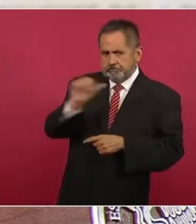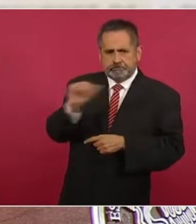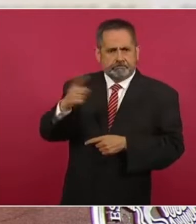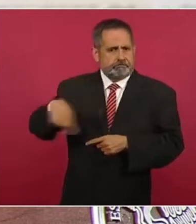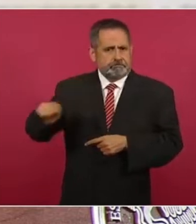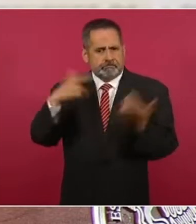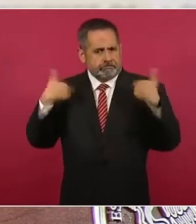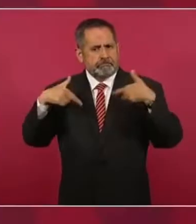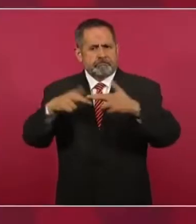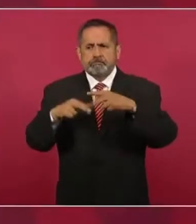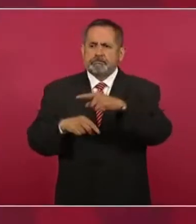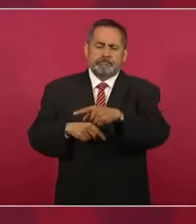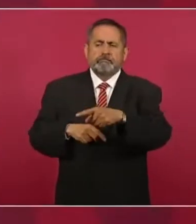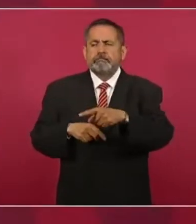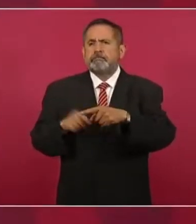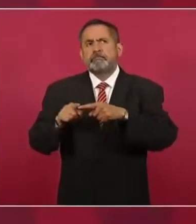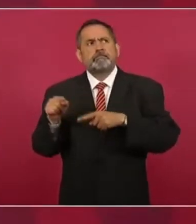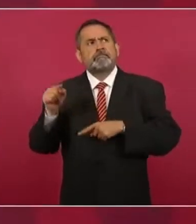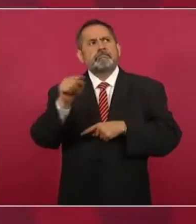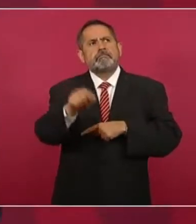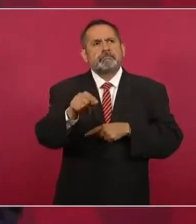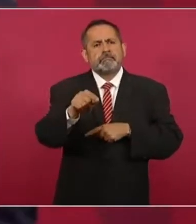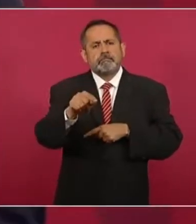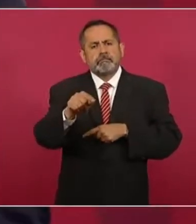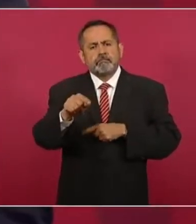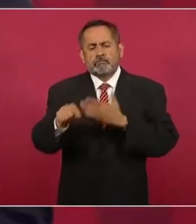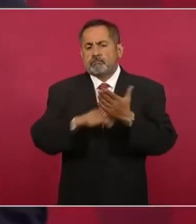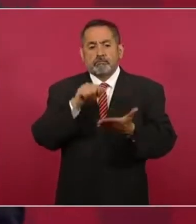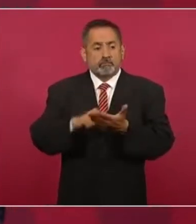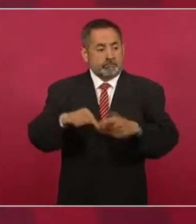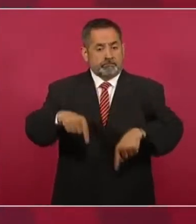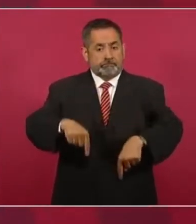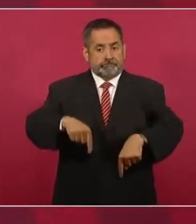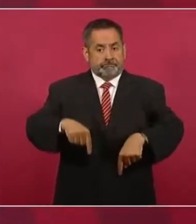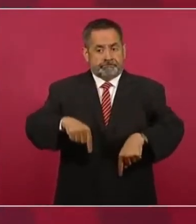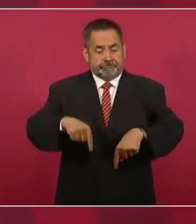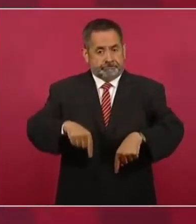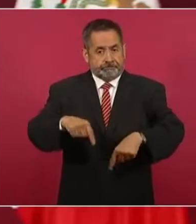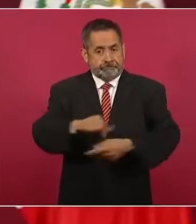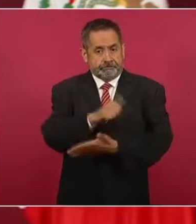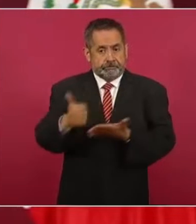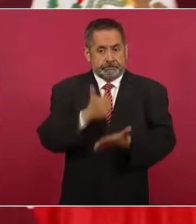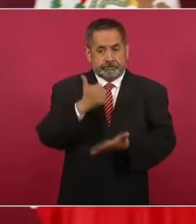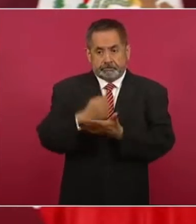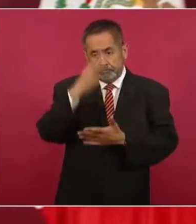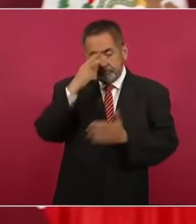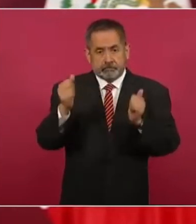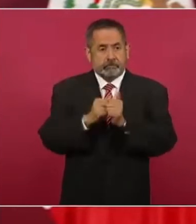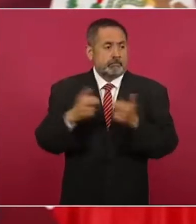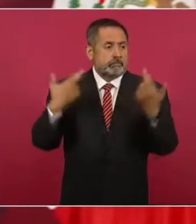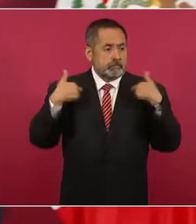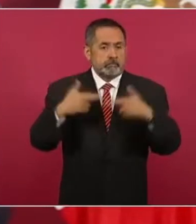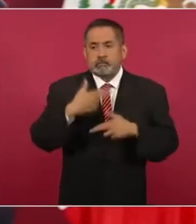maestros, vamos a tener una ceremonia aquí en la Ciudad de México con maestras,